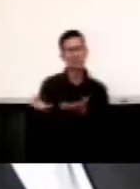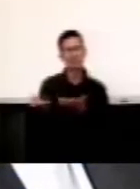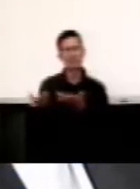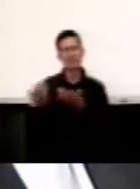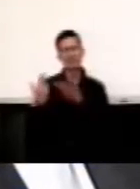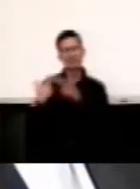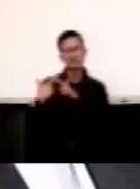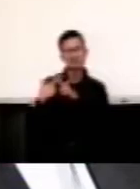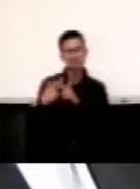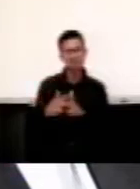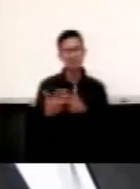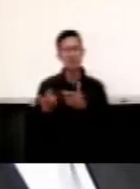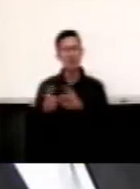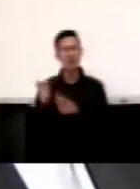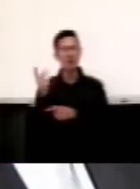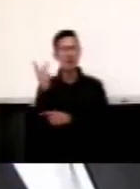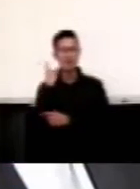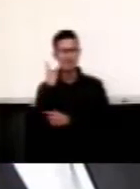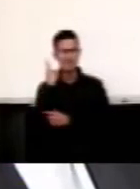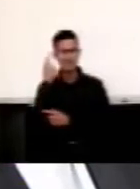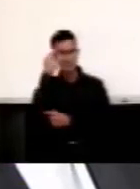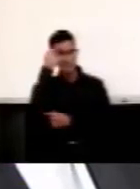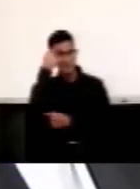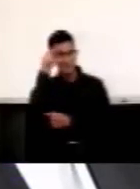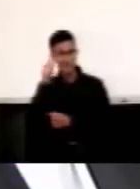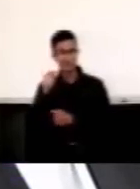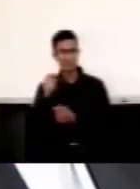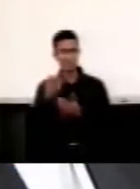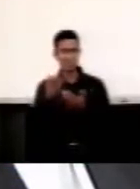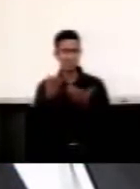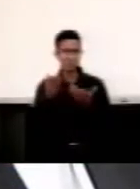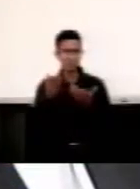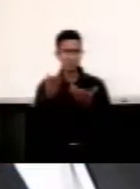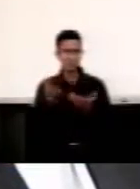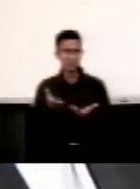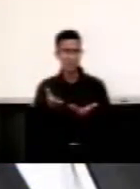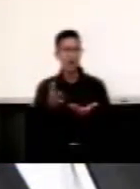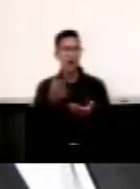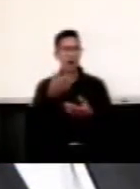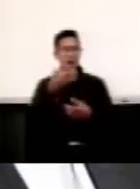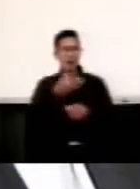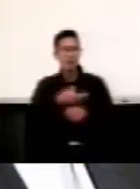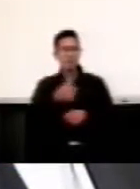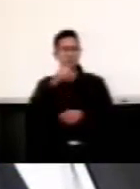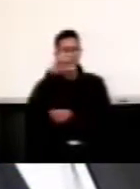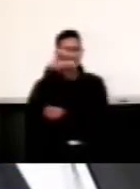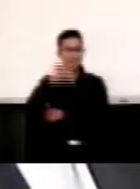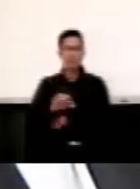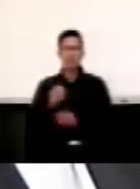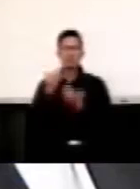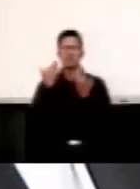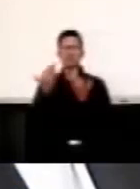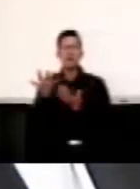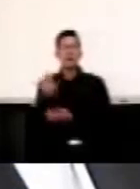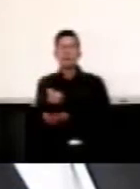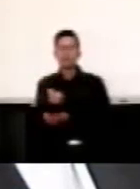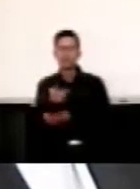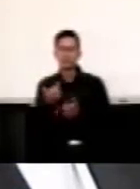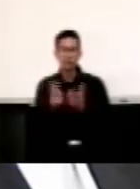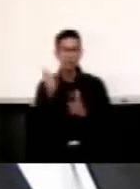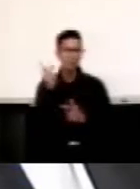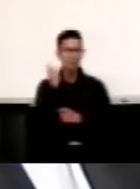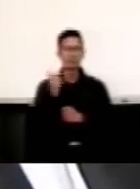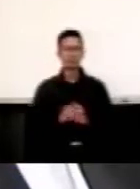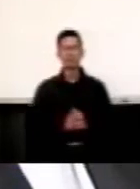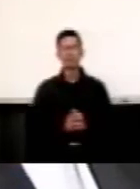de los partidos políticos para lograr tener el sistema que tenemos hoy día. Y fíjense que uno de los aspectos